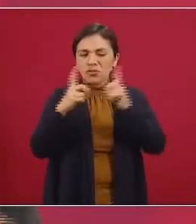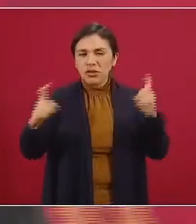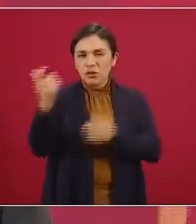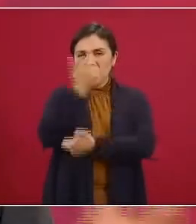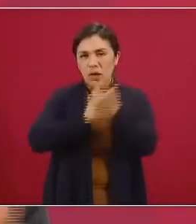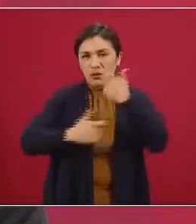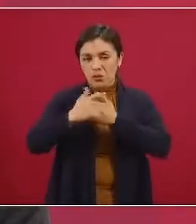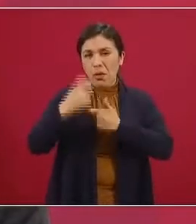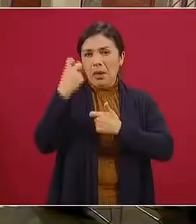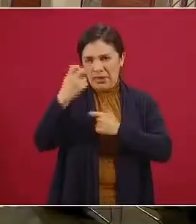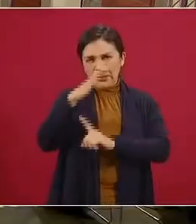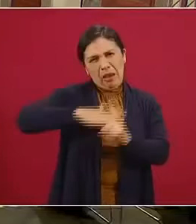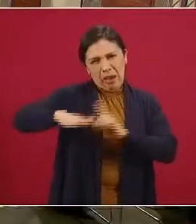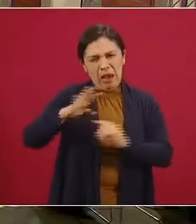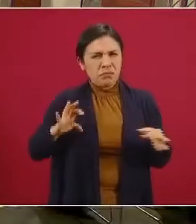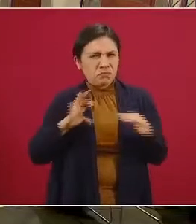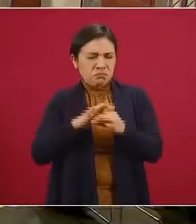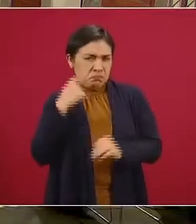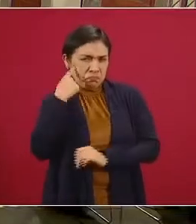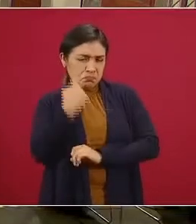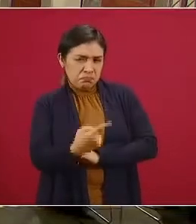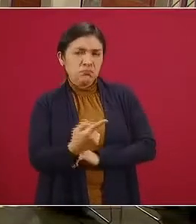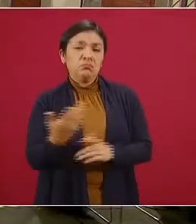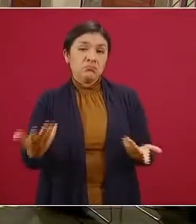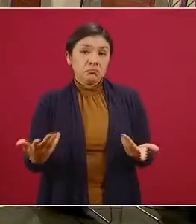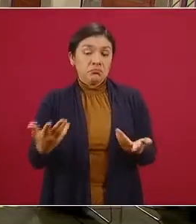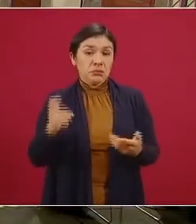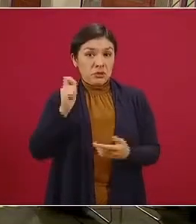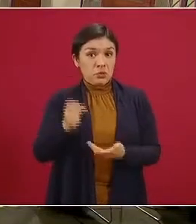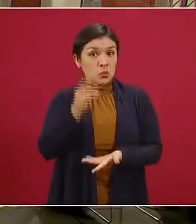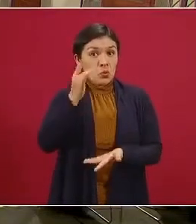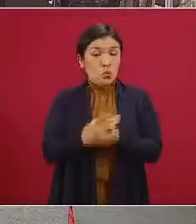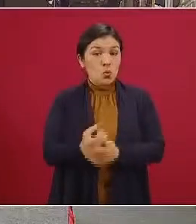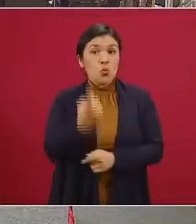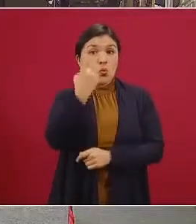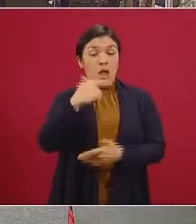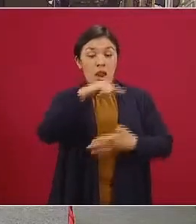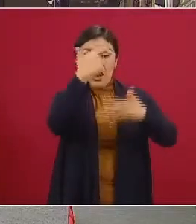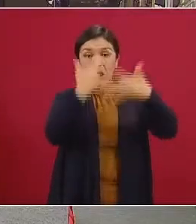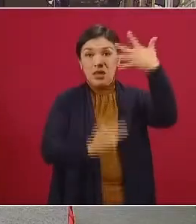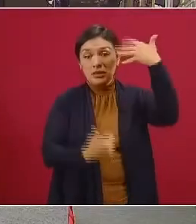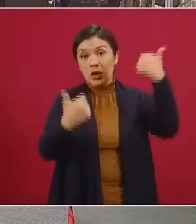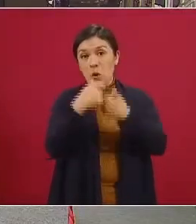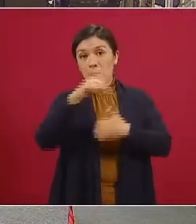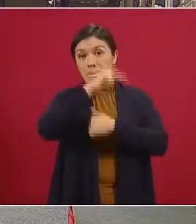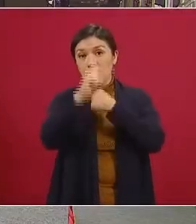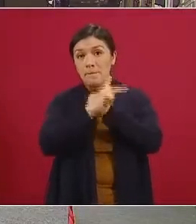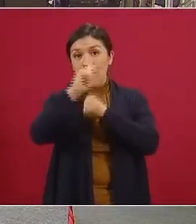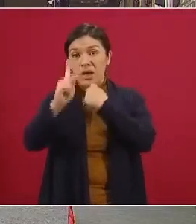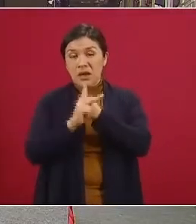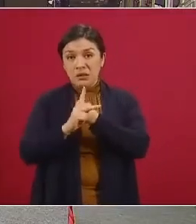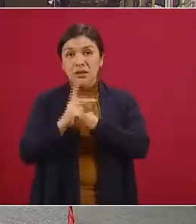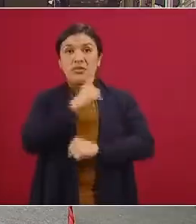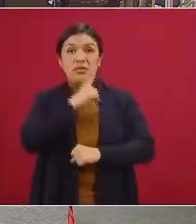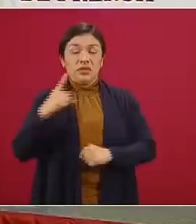como referencia este conjunto. No necesariamente es la única lista de países a la que